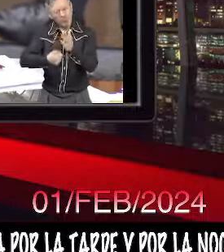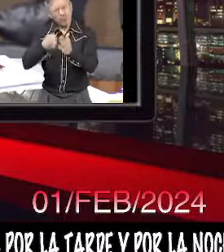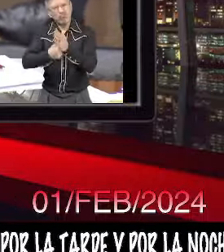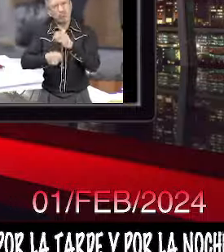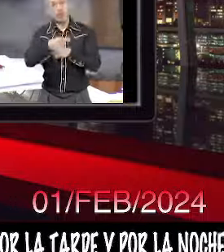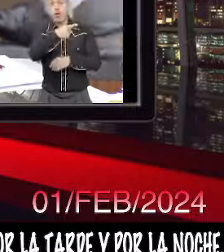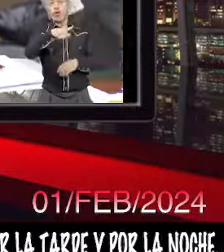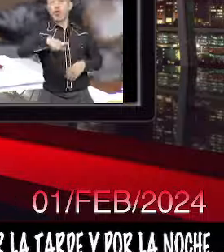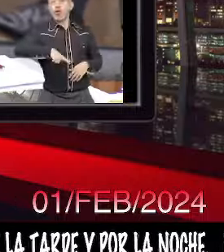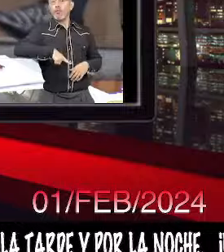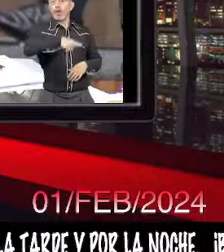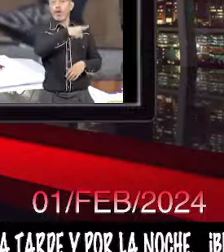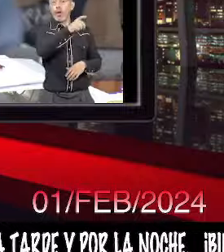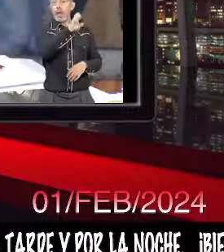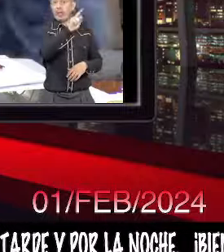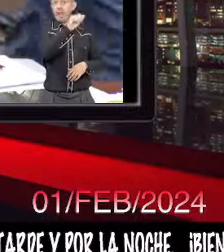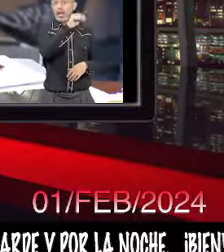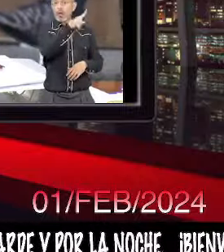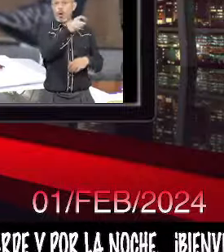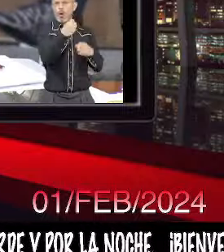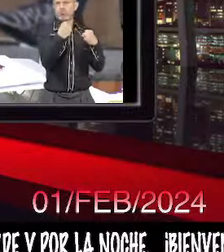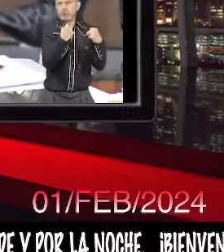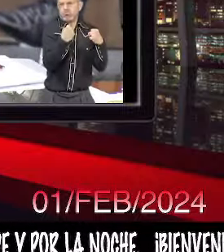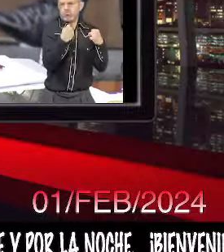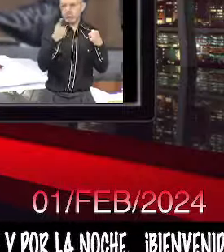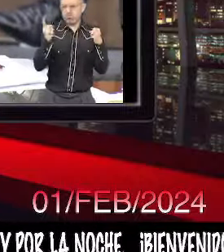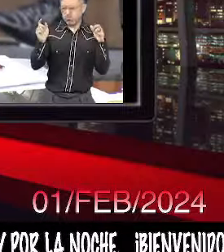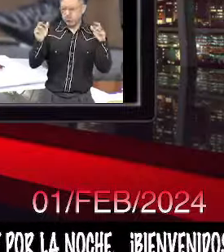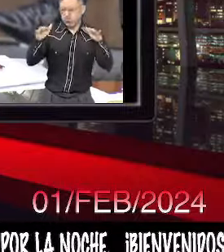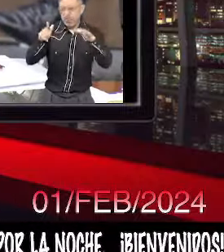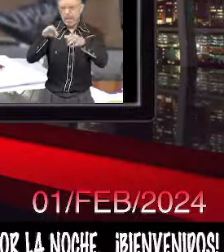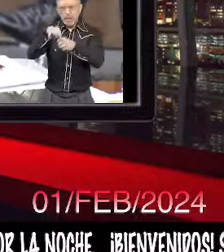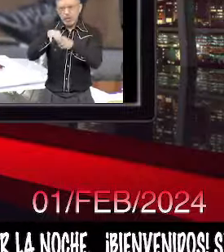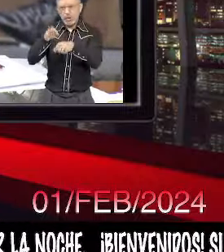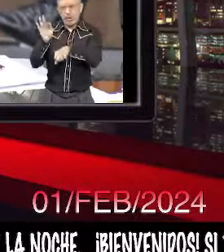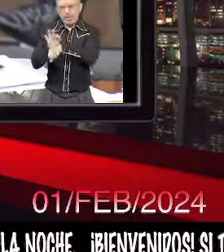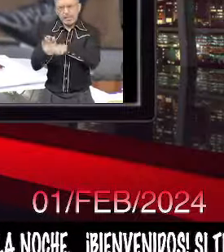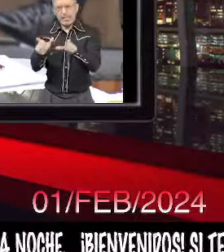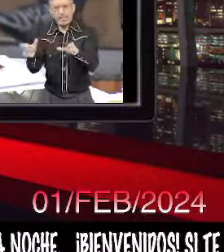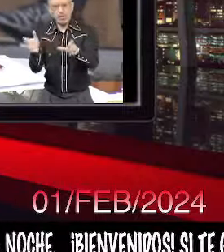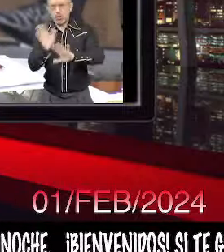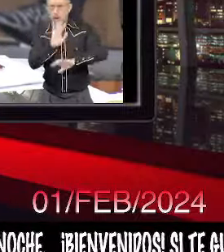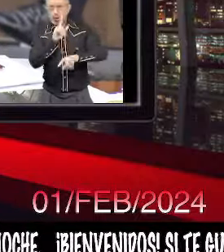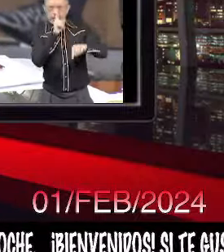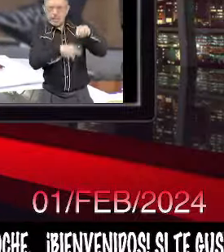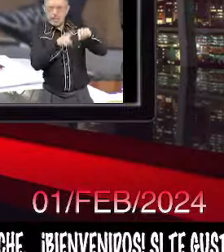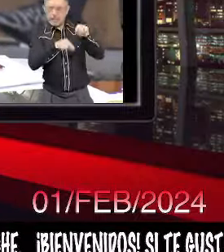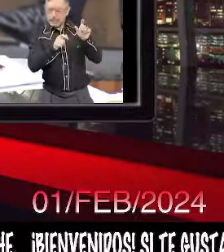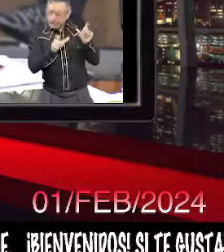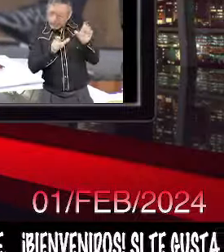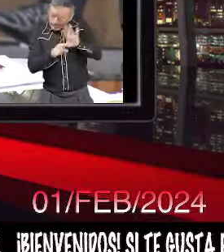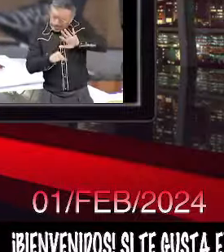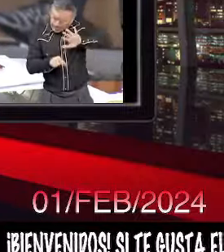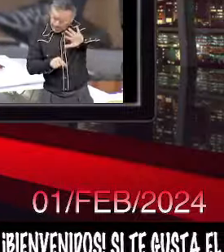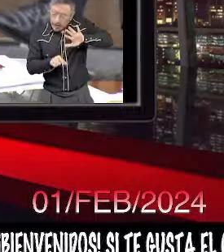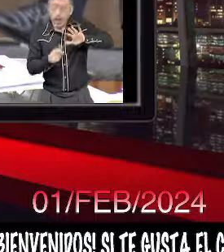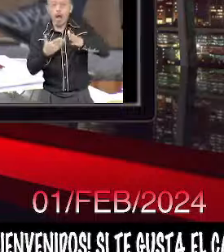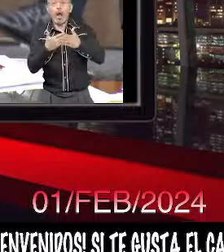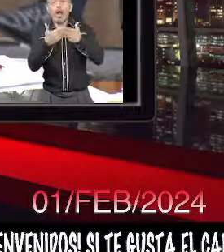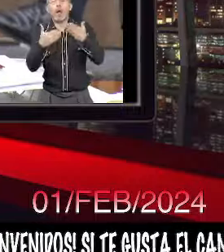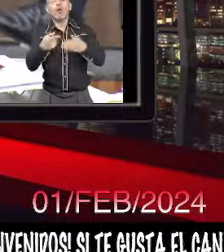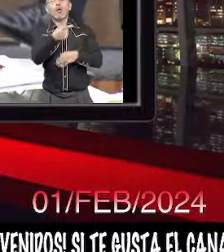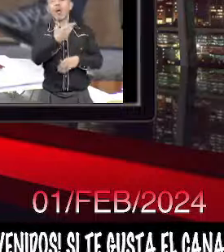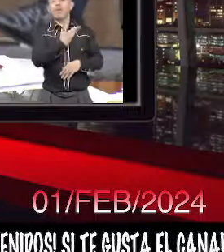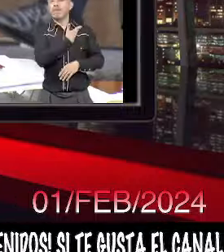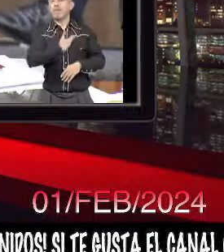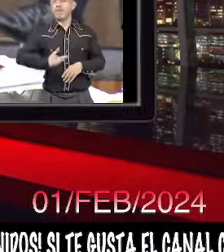usara en una elección, hoy se está usando con toda la fuerza del presidente de la República, Andrés